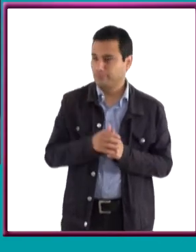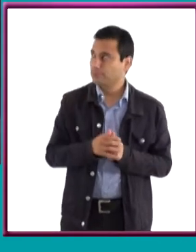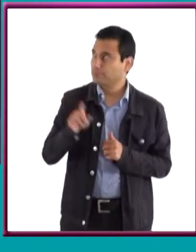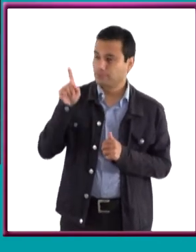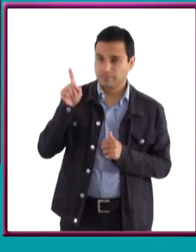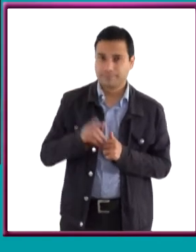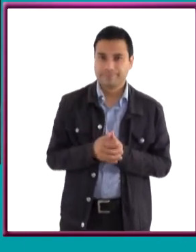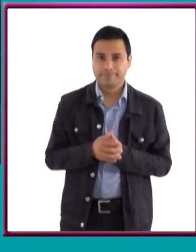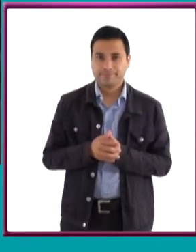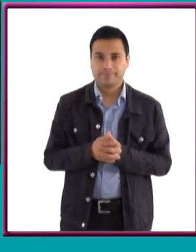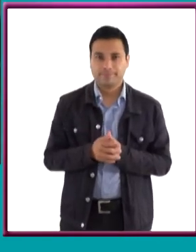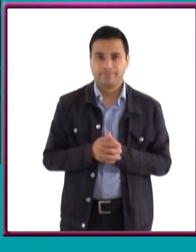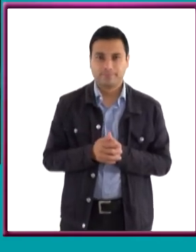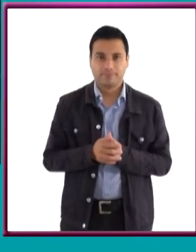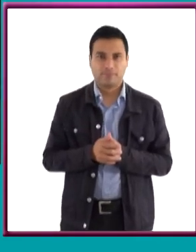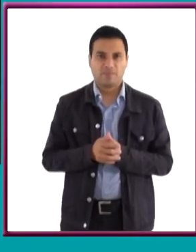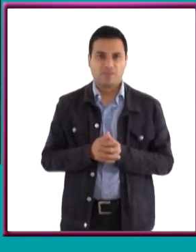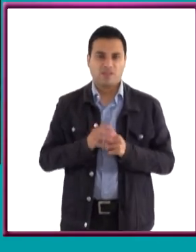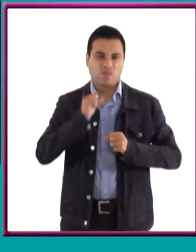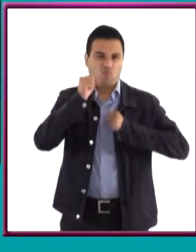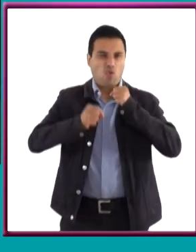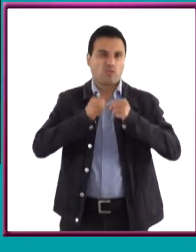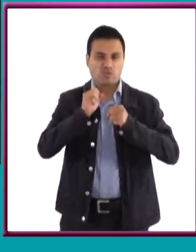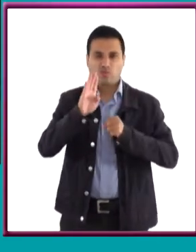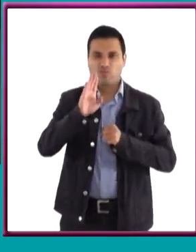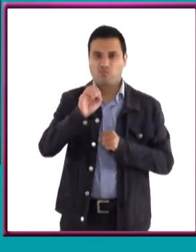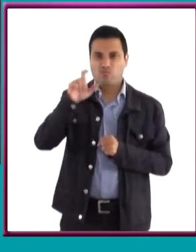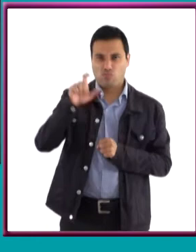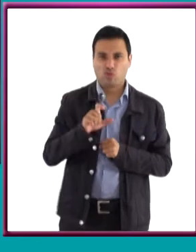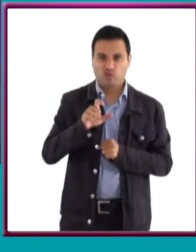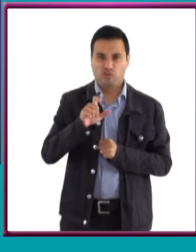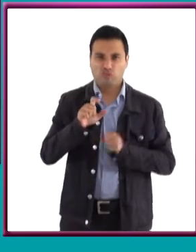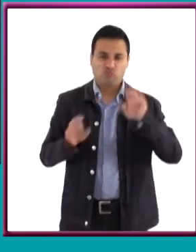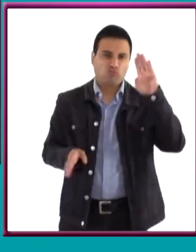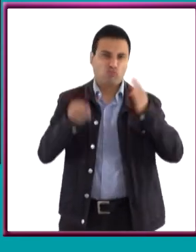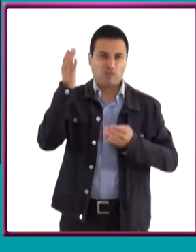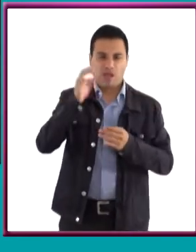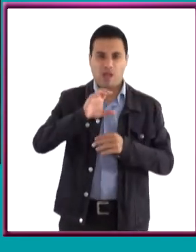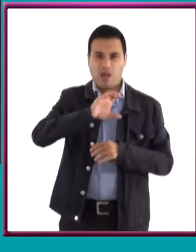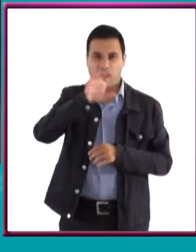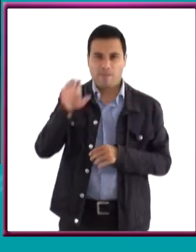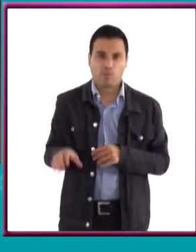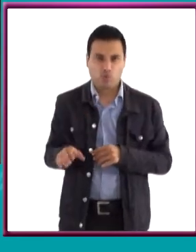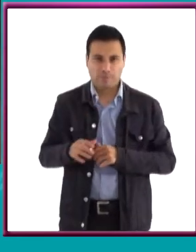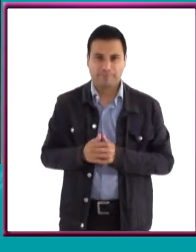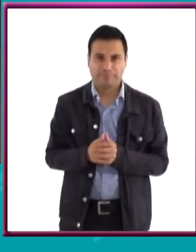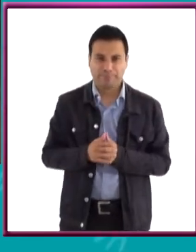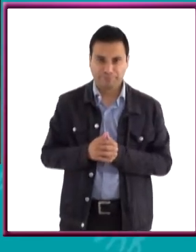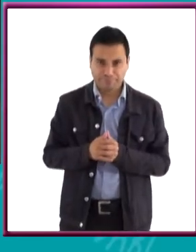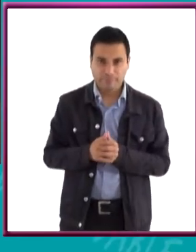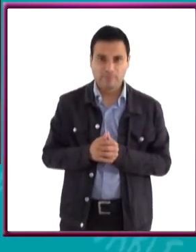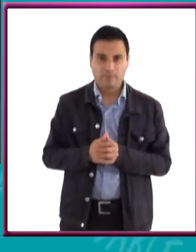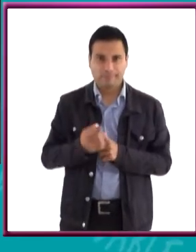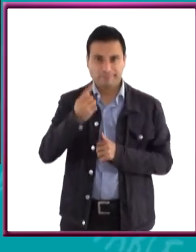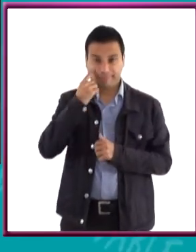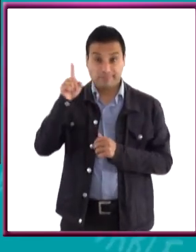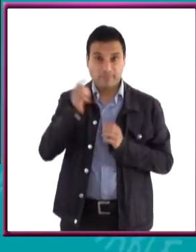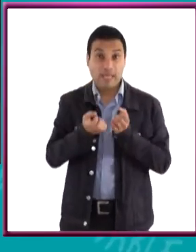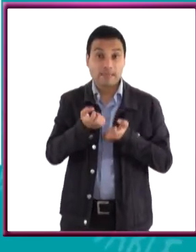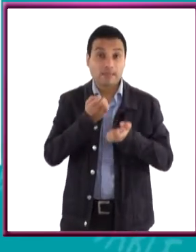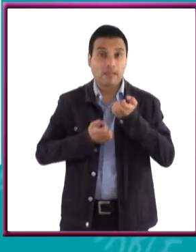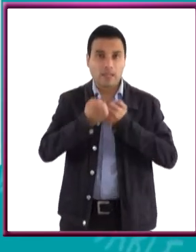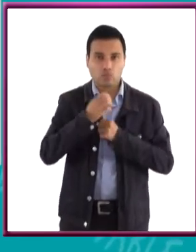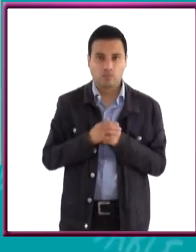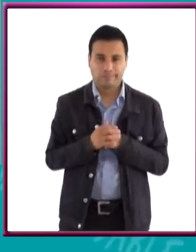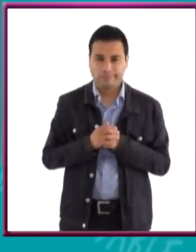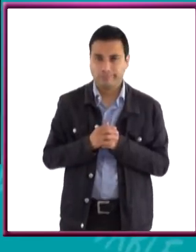esta fotografía observamos al campeón mundial de box, Raúl Ratón Macías, entrenando, repitiendo movimientos y técnicas